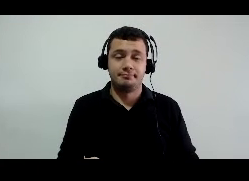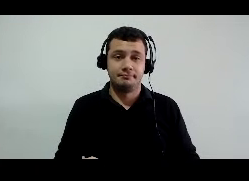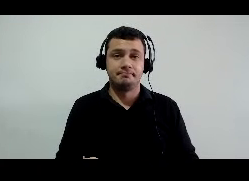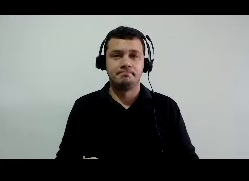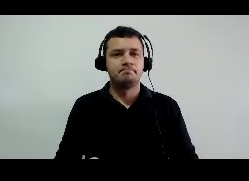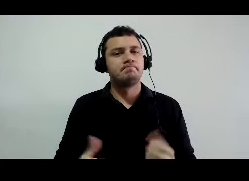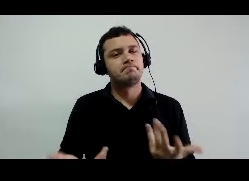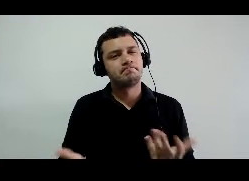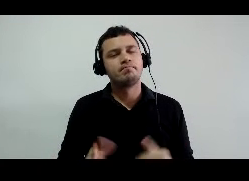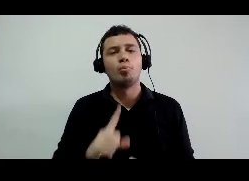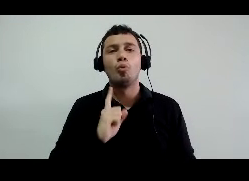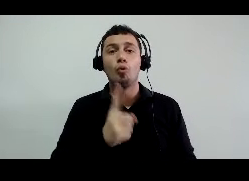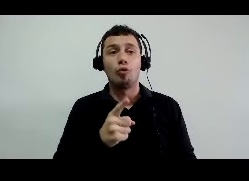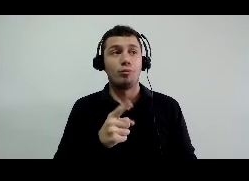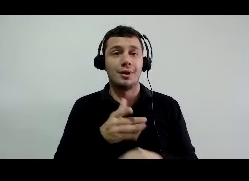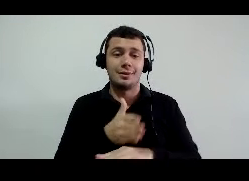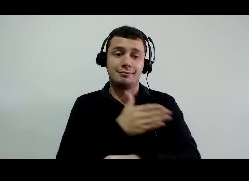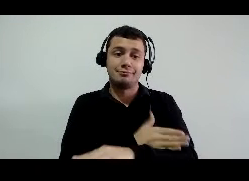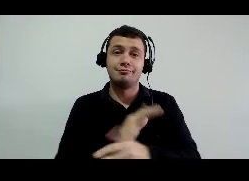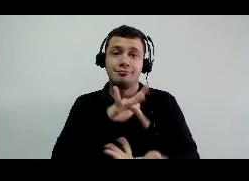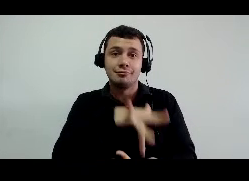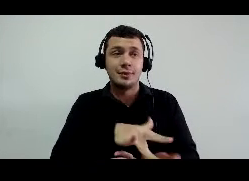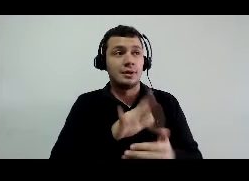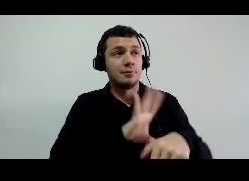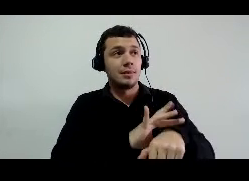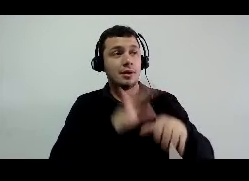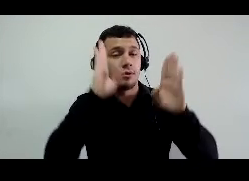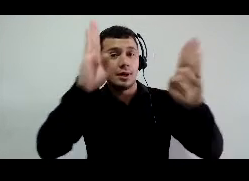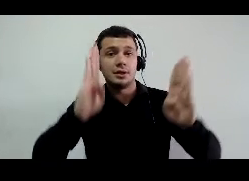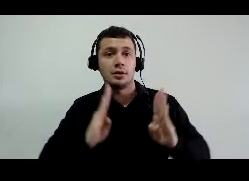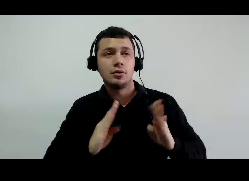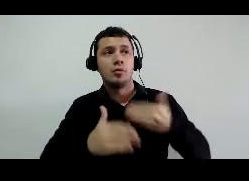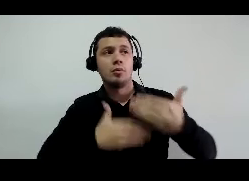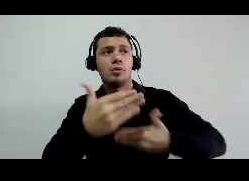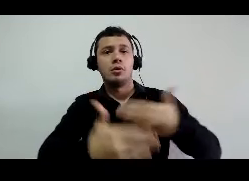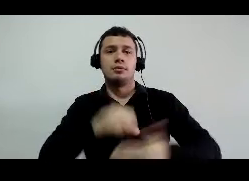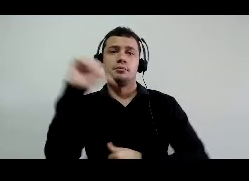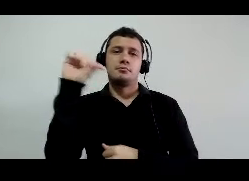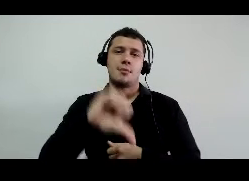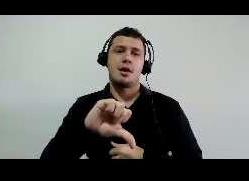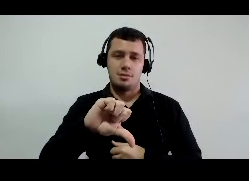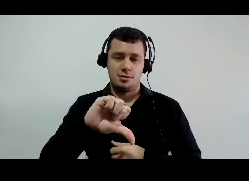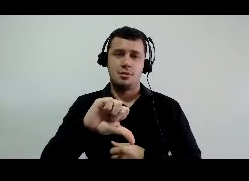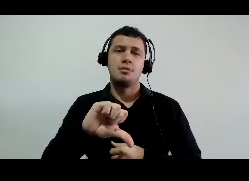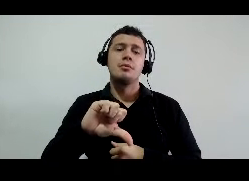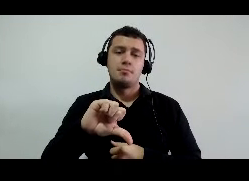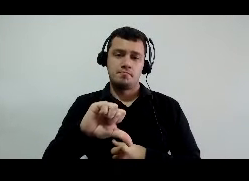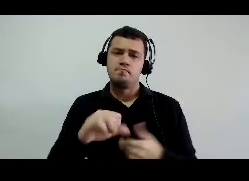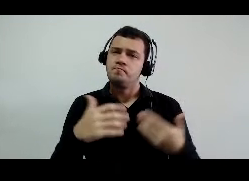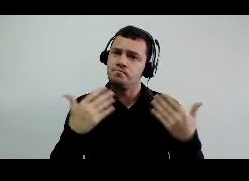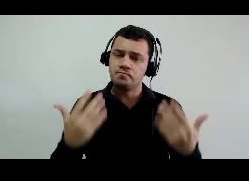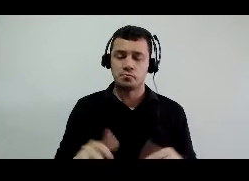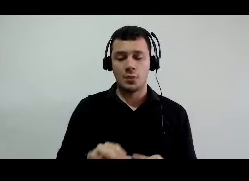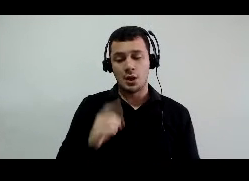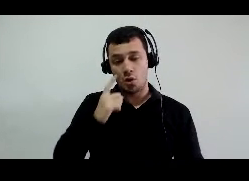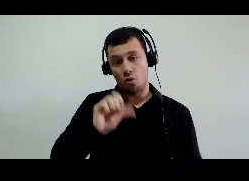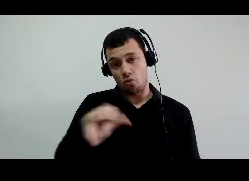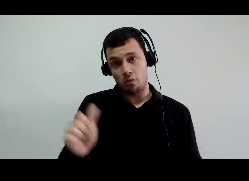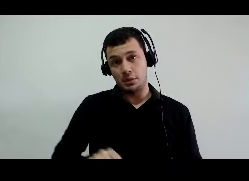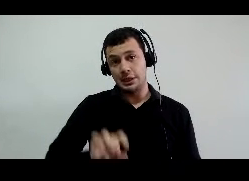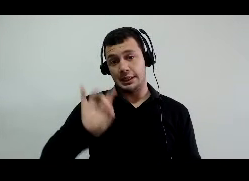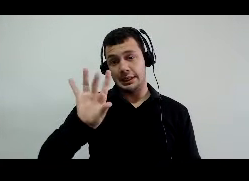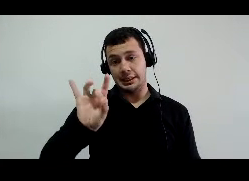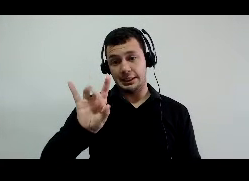por procesos de atención. Que el 15% del gasto hospitalario en los países de la